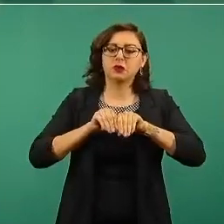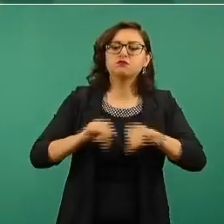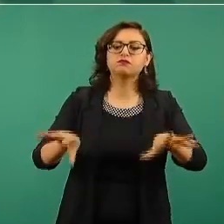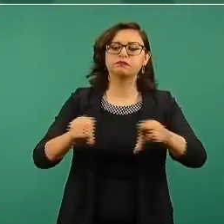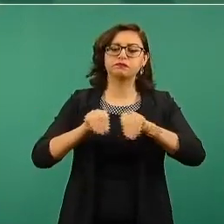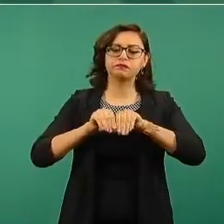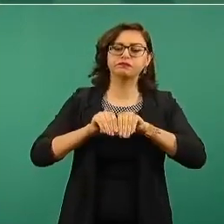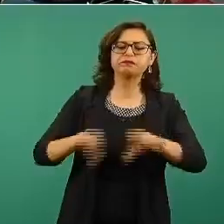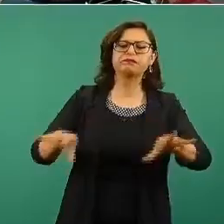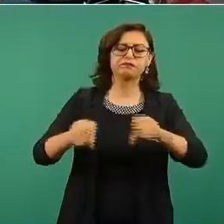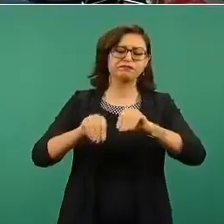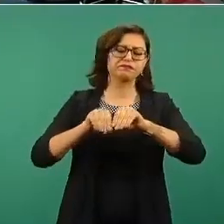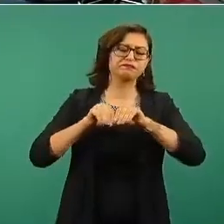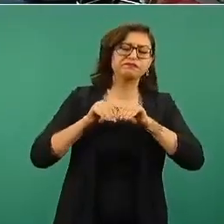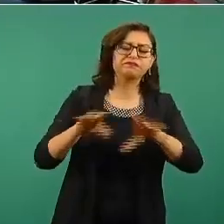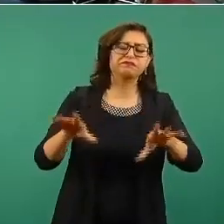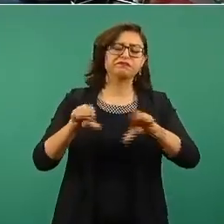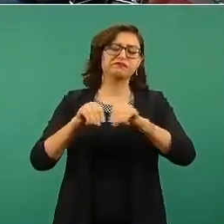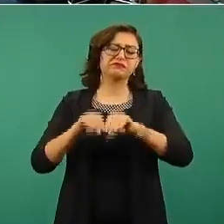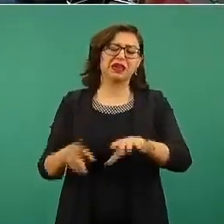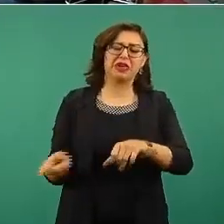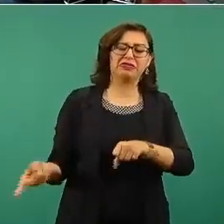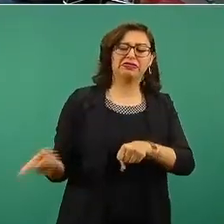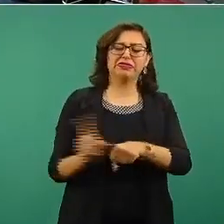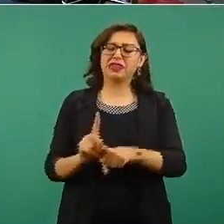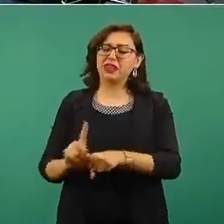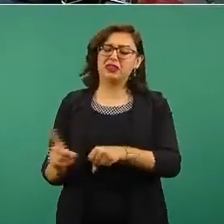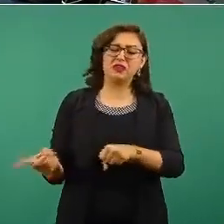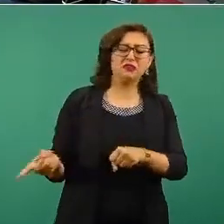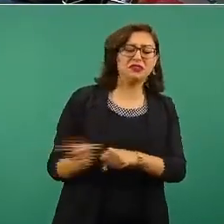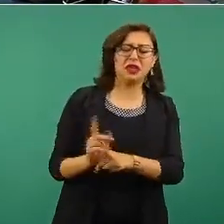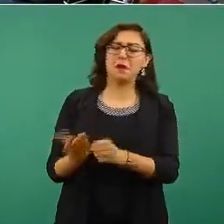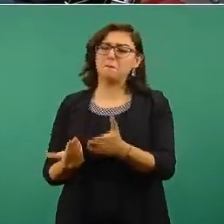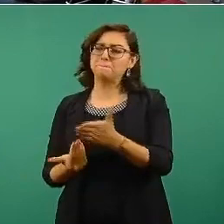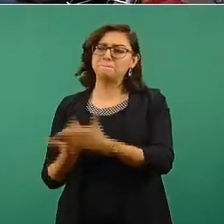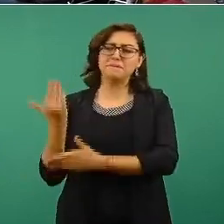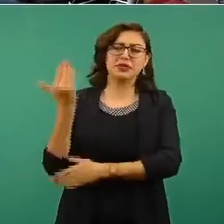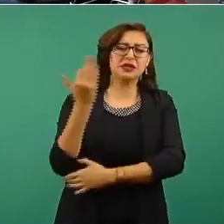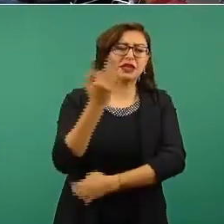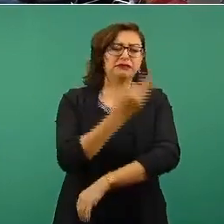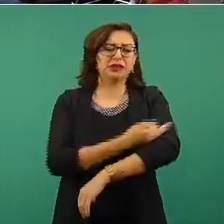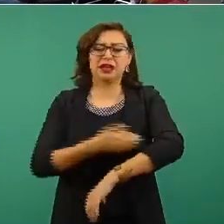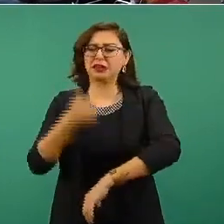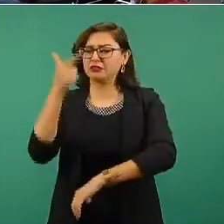y la repetían día y noche en todos los medios de información,